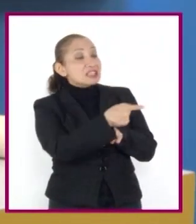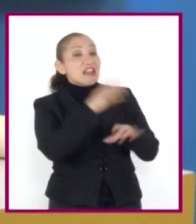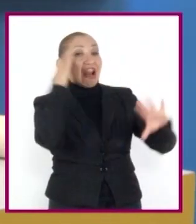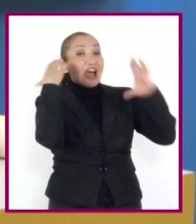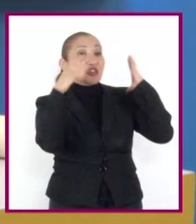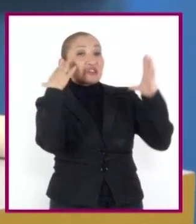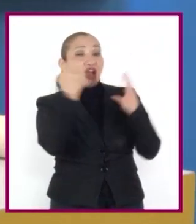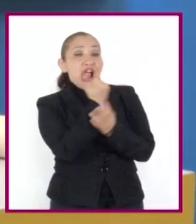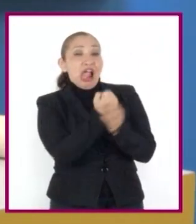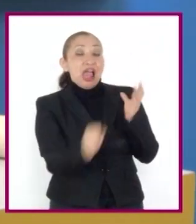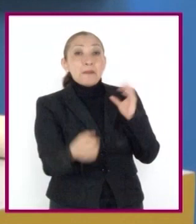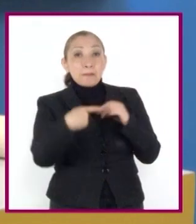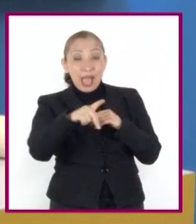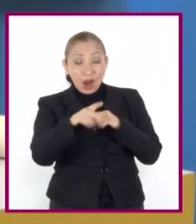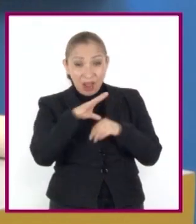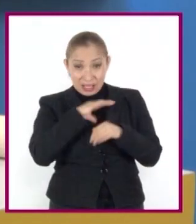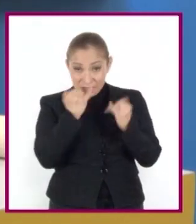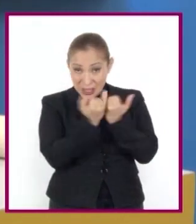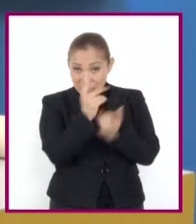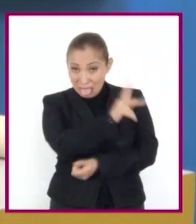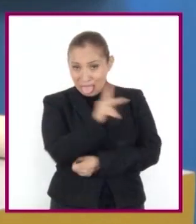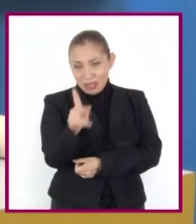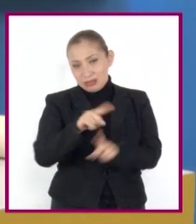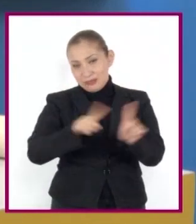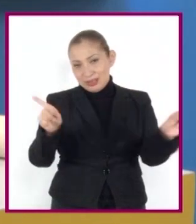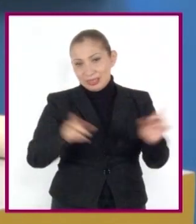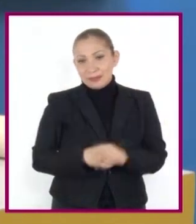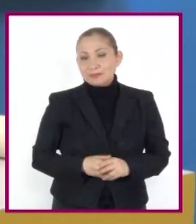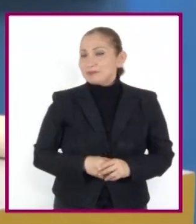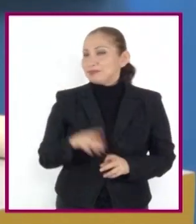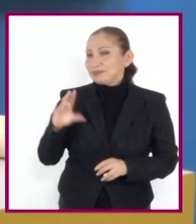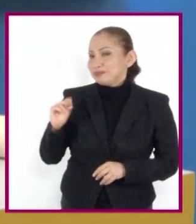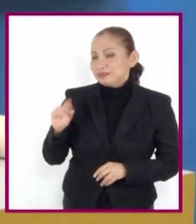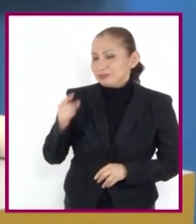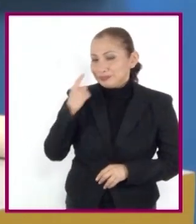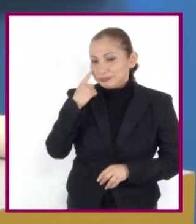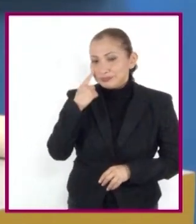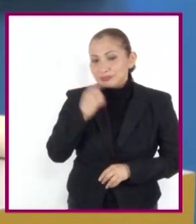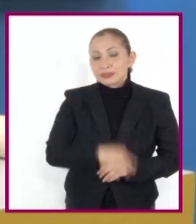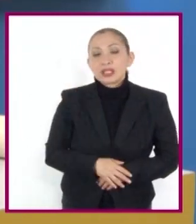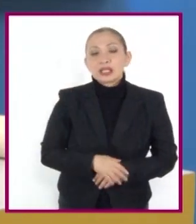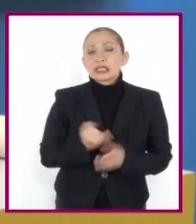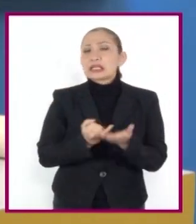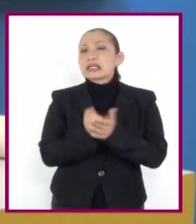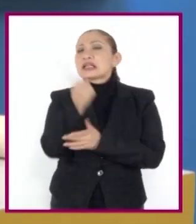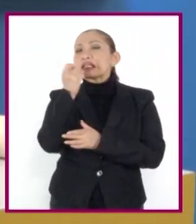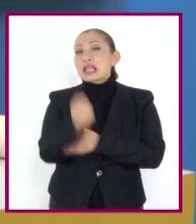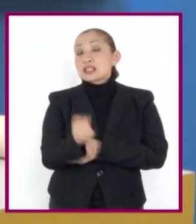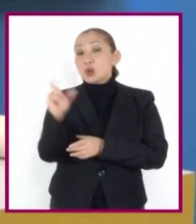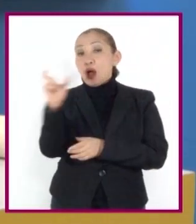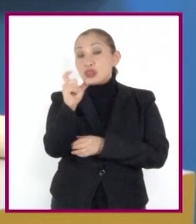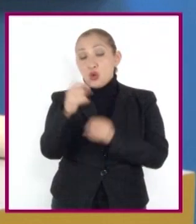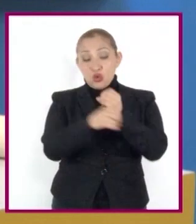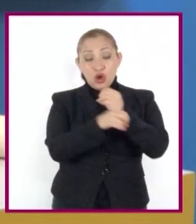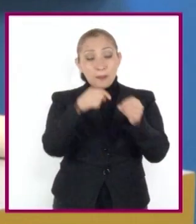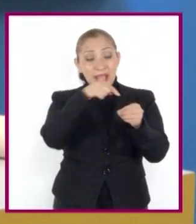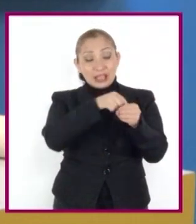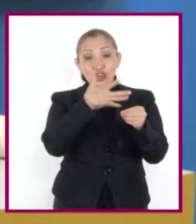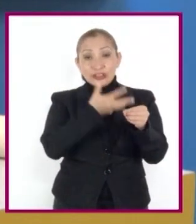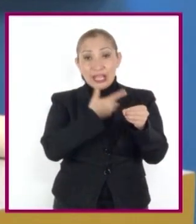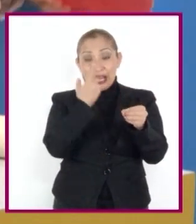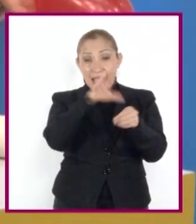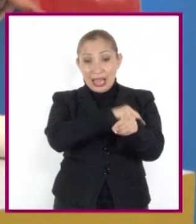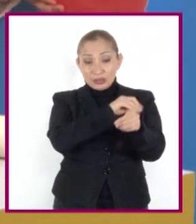y desobediente, pero no creo que se trate del mismo caso, ¿verdad? No creo. Definamos primero que cuando un cuerpo cargado